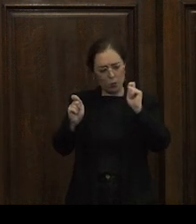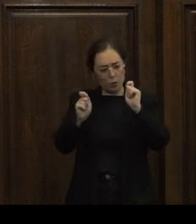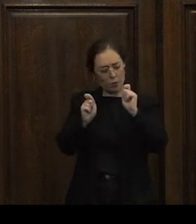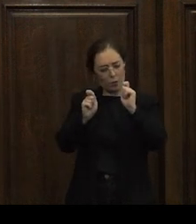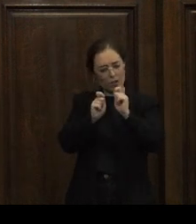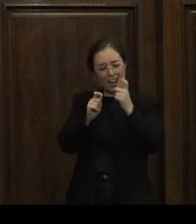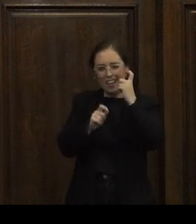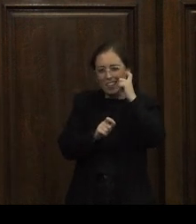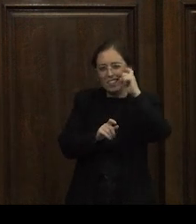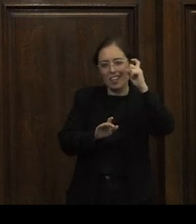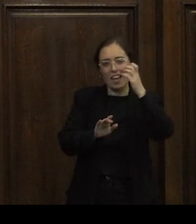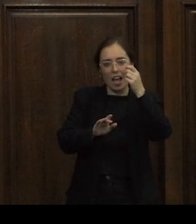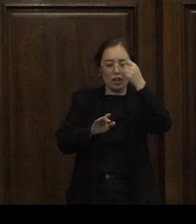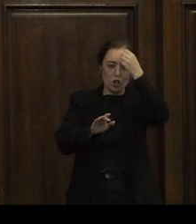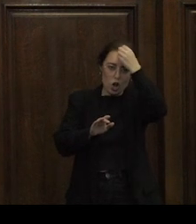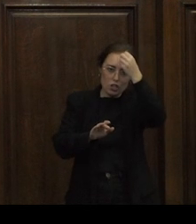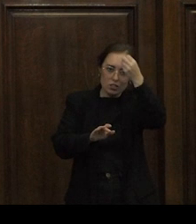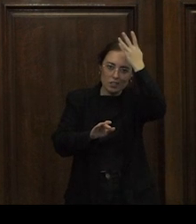estas tecnologías.